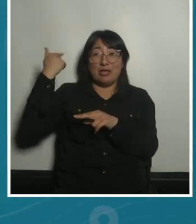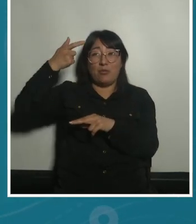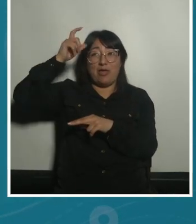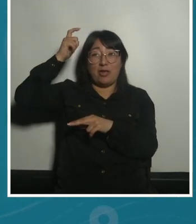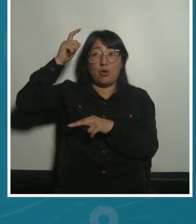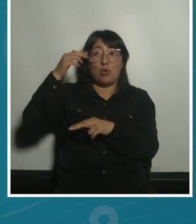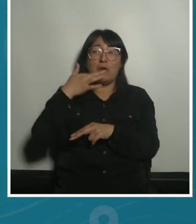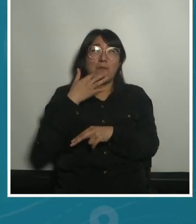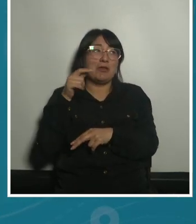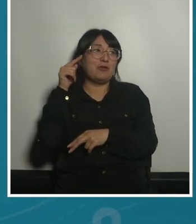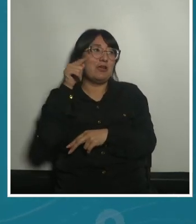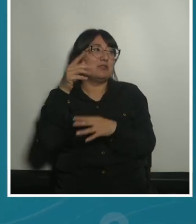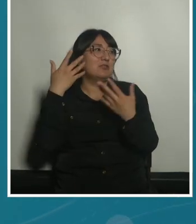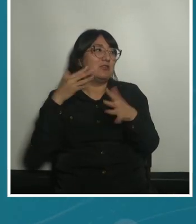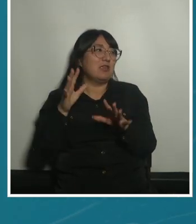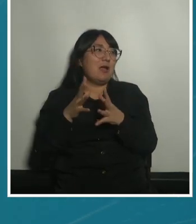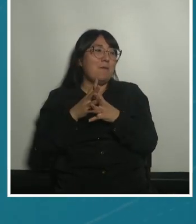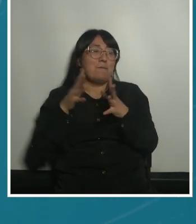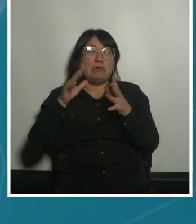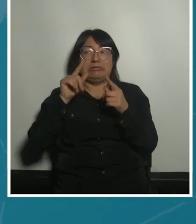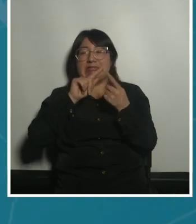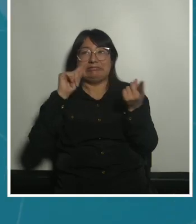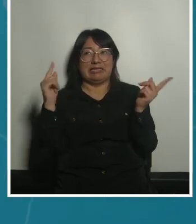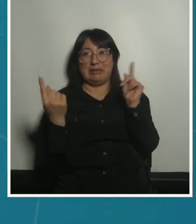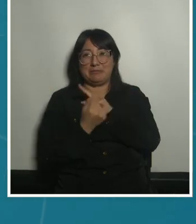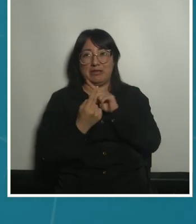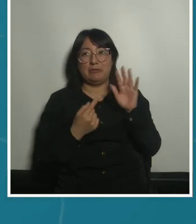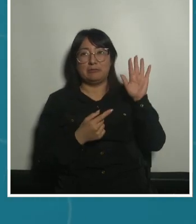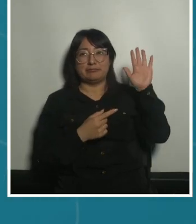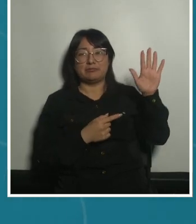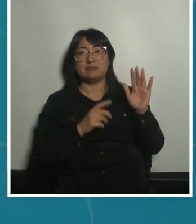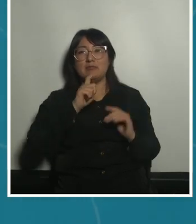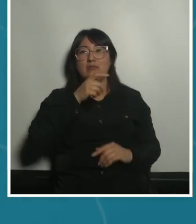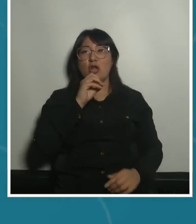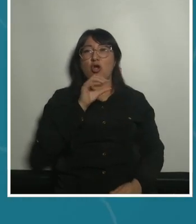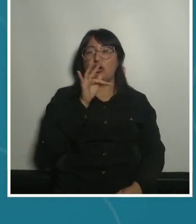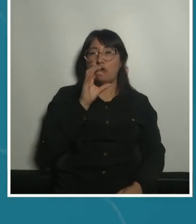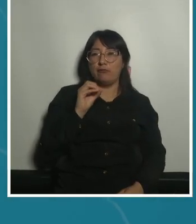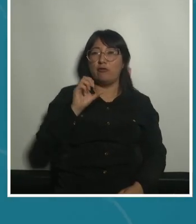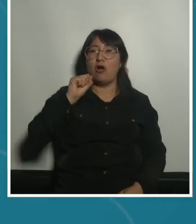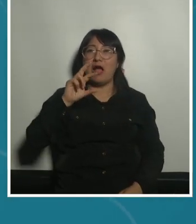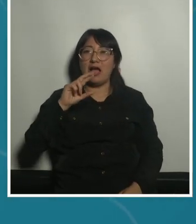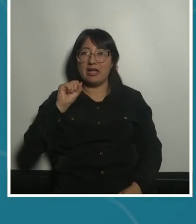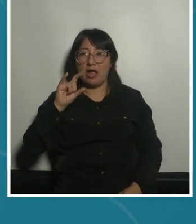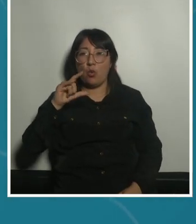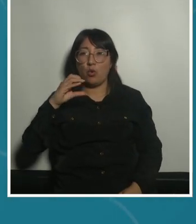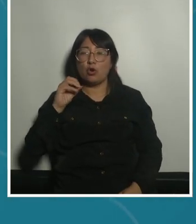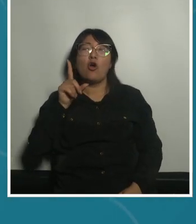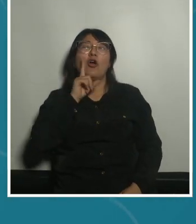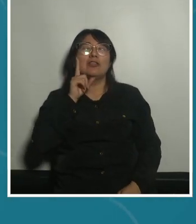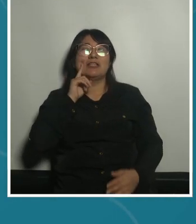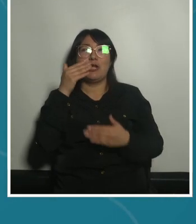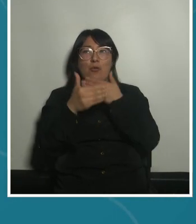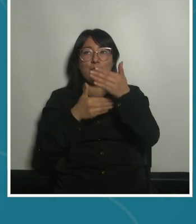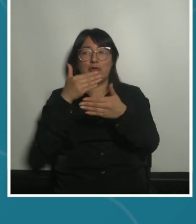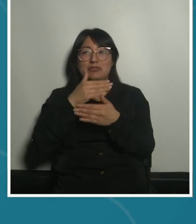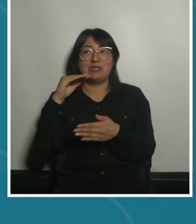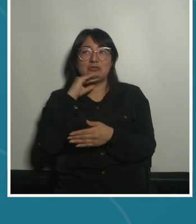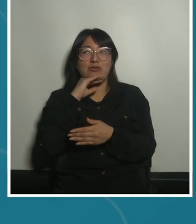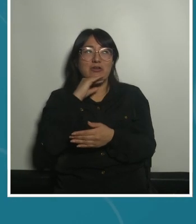ya está bastante conurbado. El Golfo de Arauco entonces tiene un proceso rápido de conurbación,